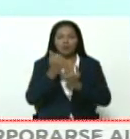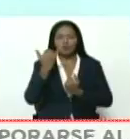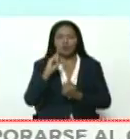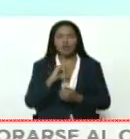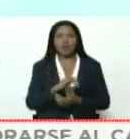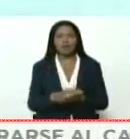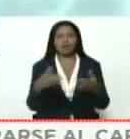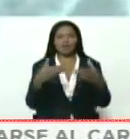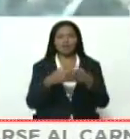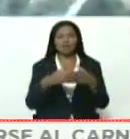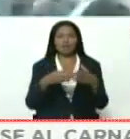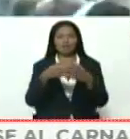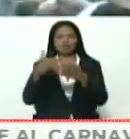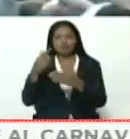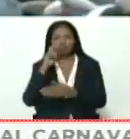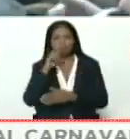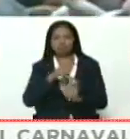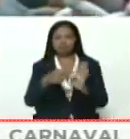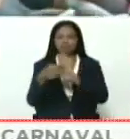las generaciones.